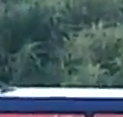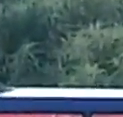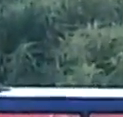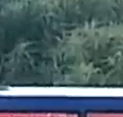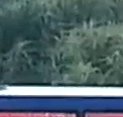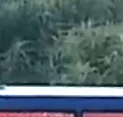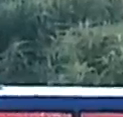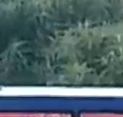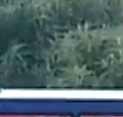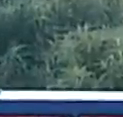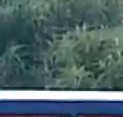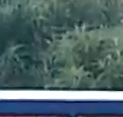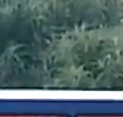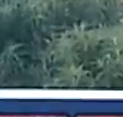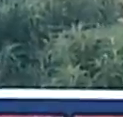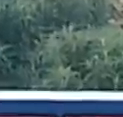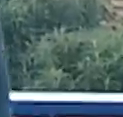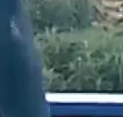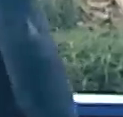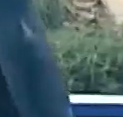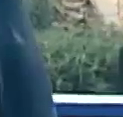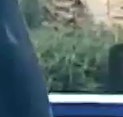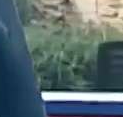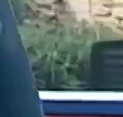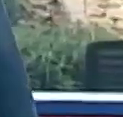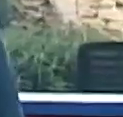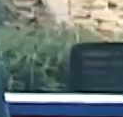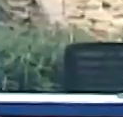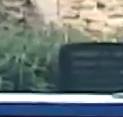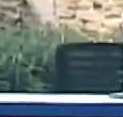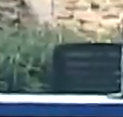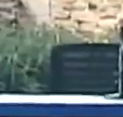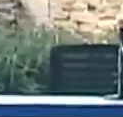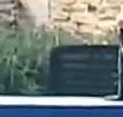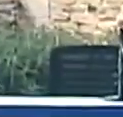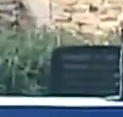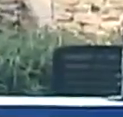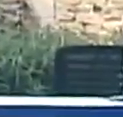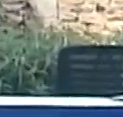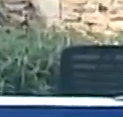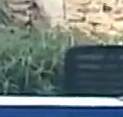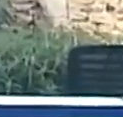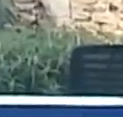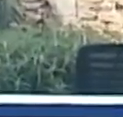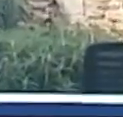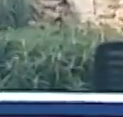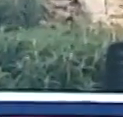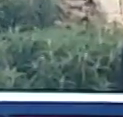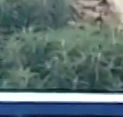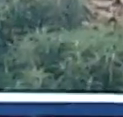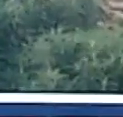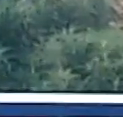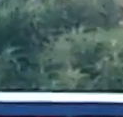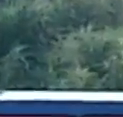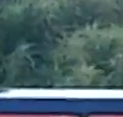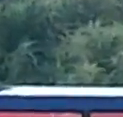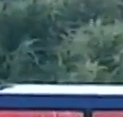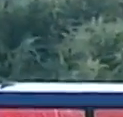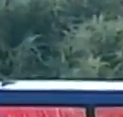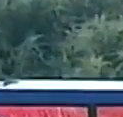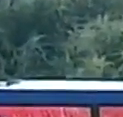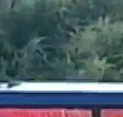mi gente, ni pa' coger impulso, le damos pa' atrás, tra, la comuna o nada, pa' adelante,